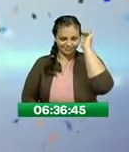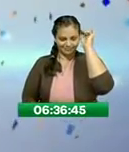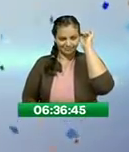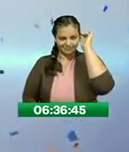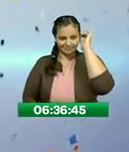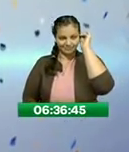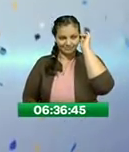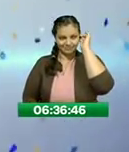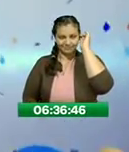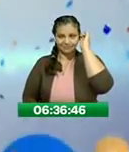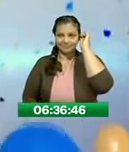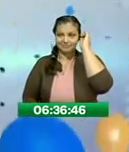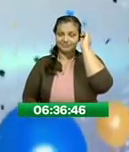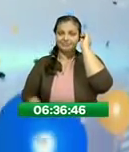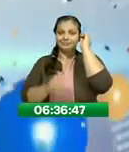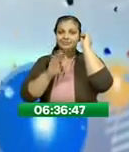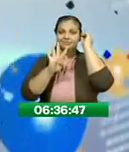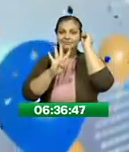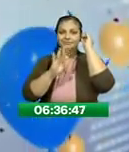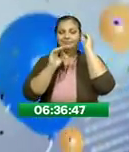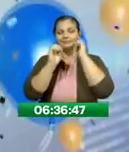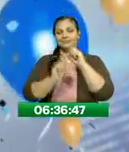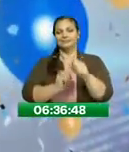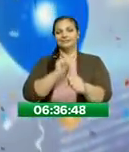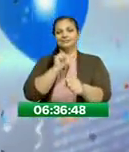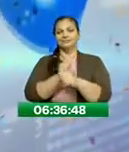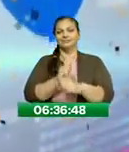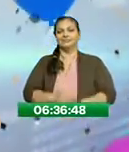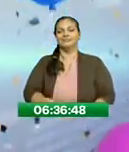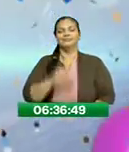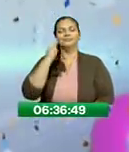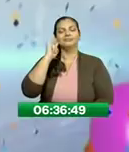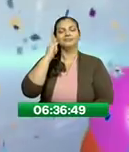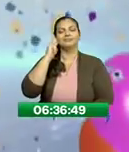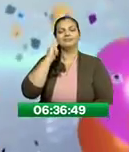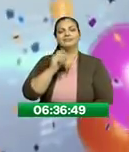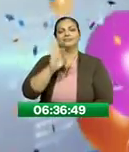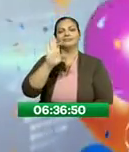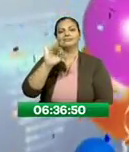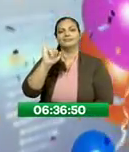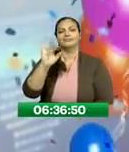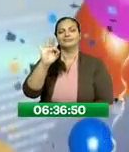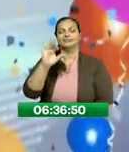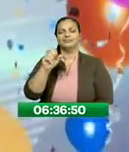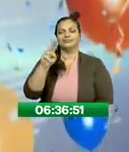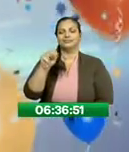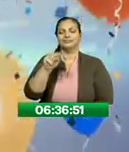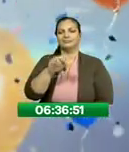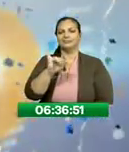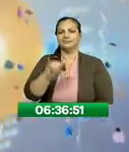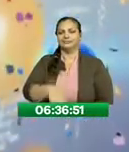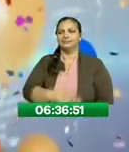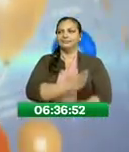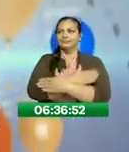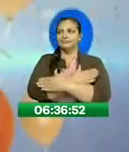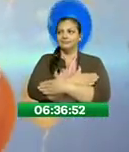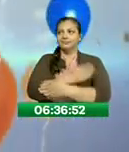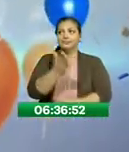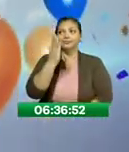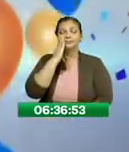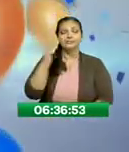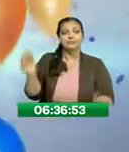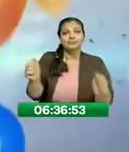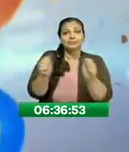¡Tiffany Key, 4 añitos! ¡Tiffany, felicidades! Ahí está celebrando su cumpleaños con su mamita,